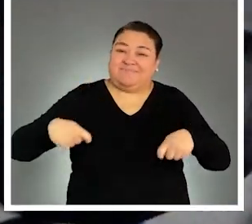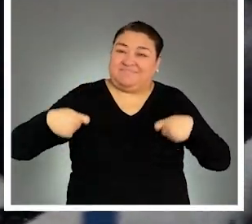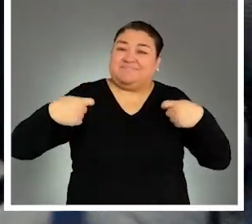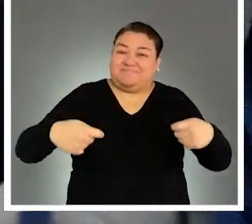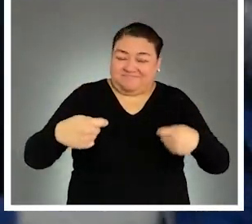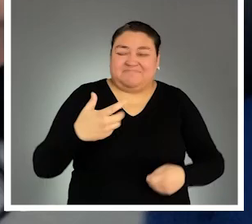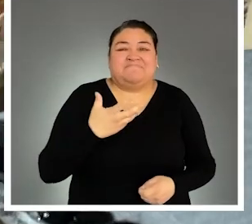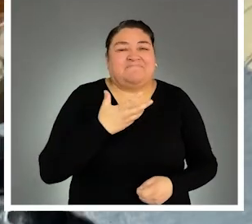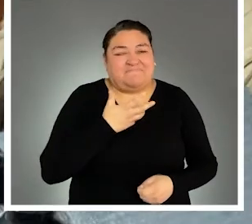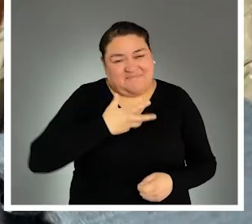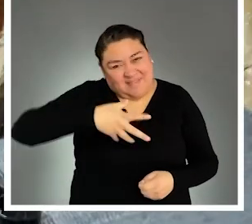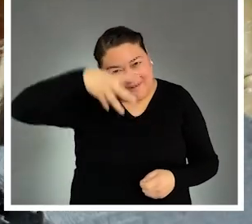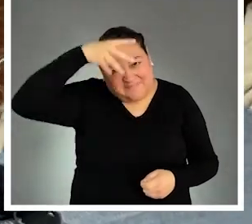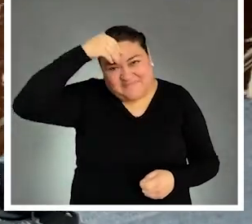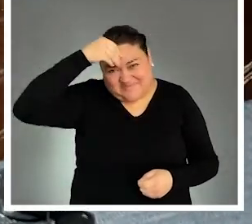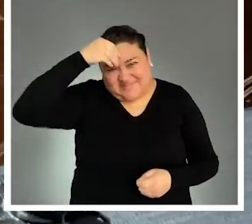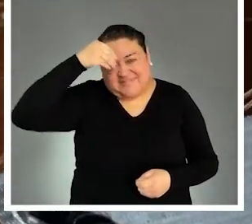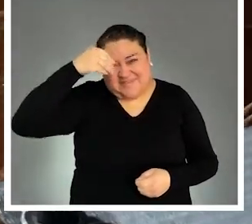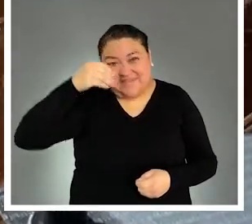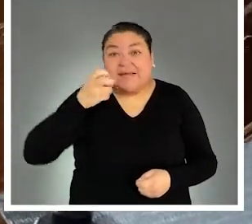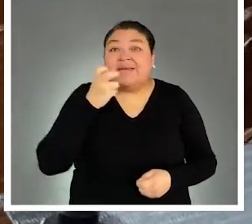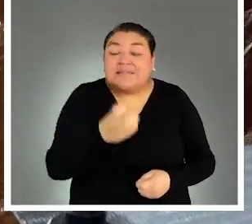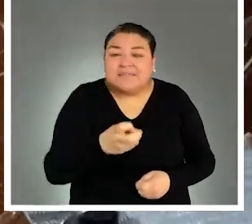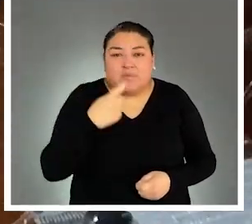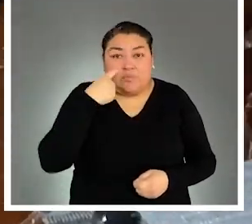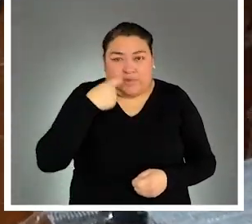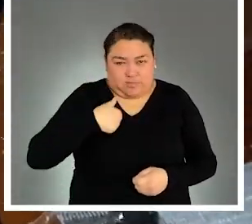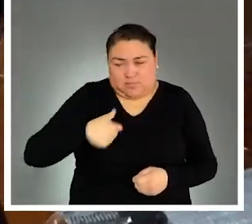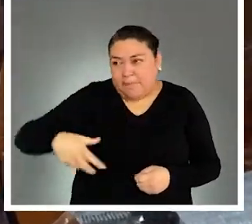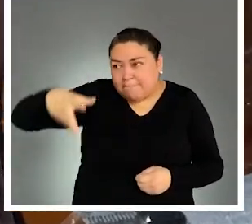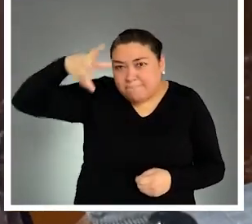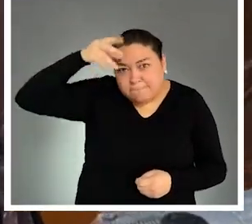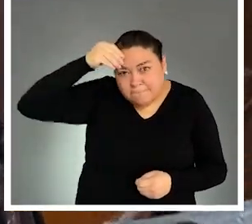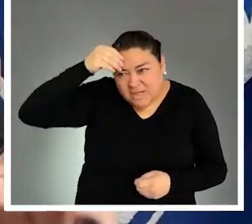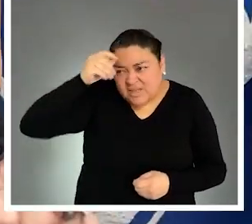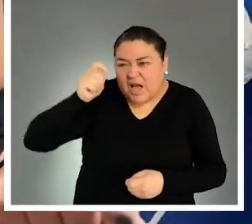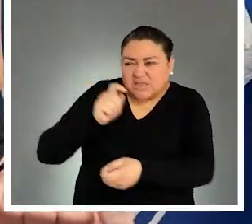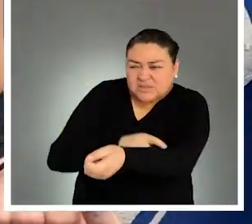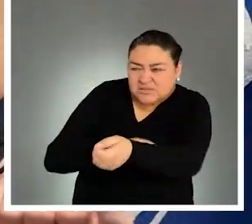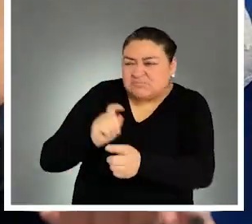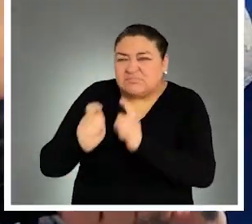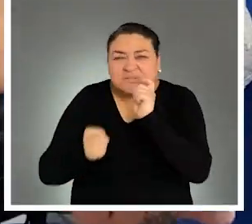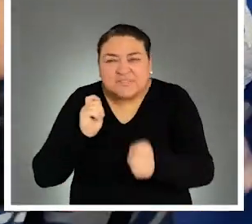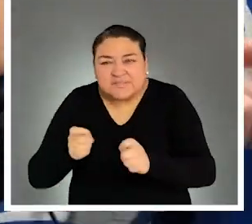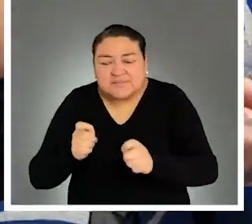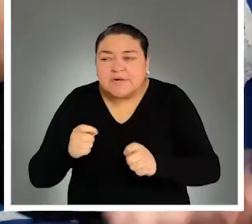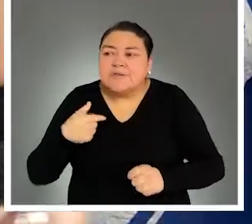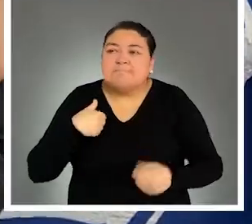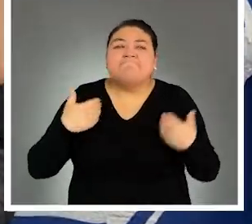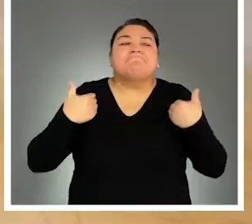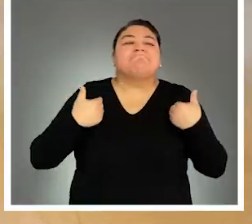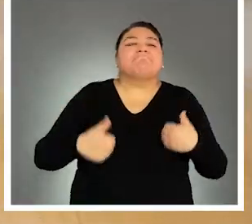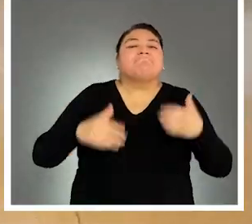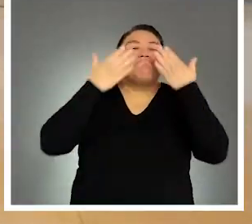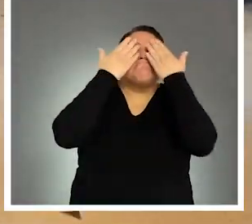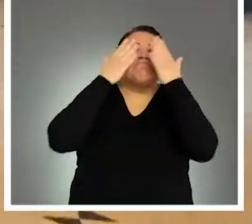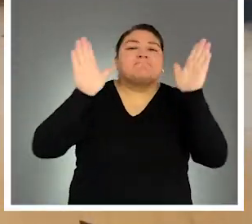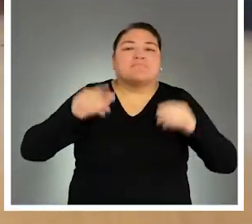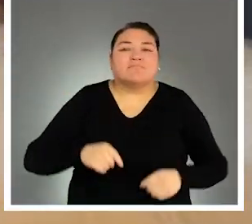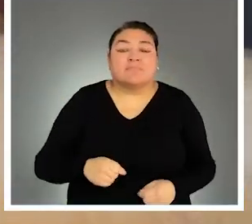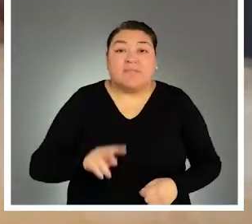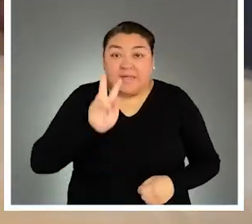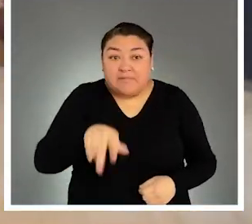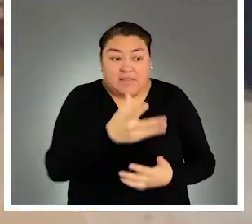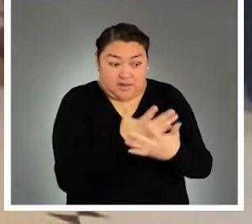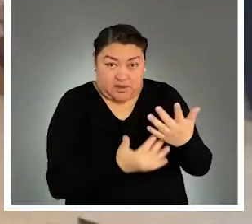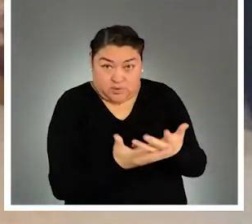poco de todo esto nos va a hacer tener un poquito más de pues, conciencia. Inculcar sobre